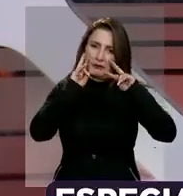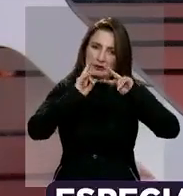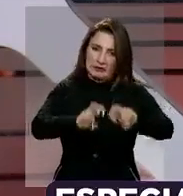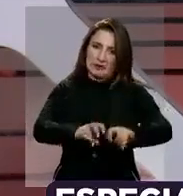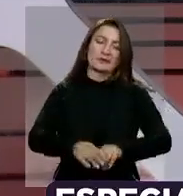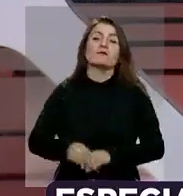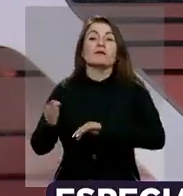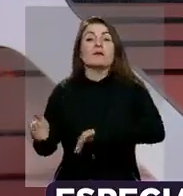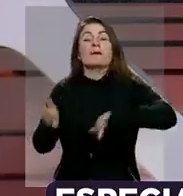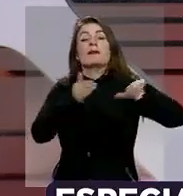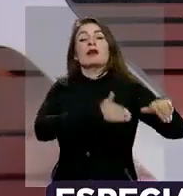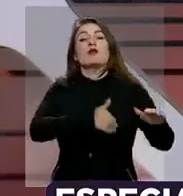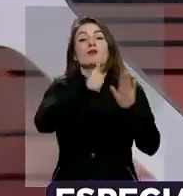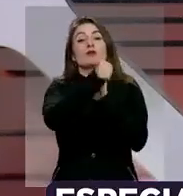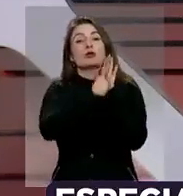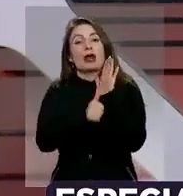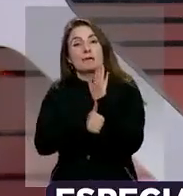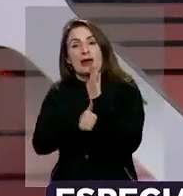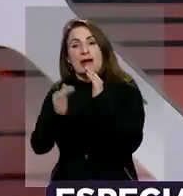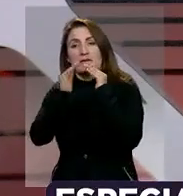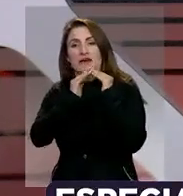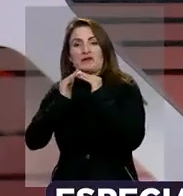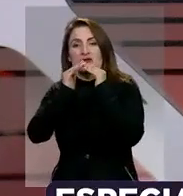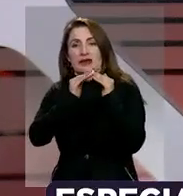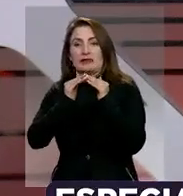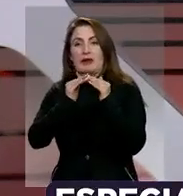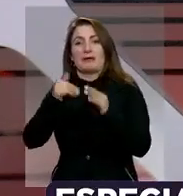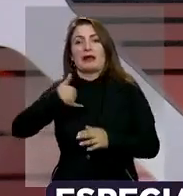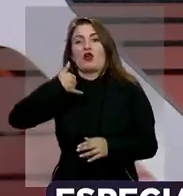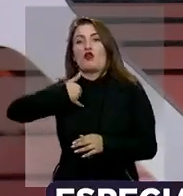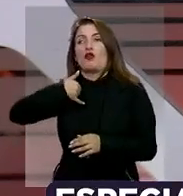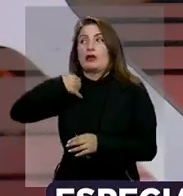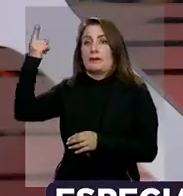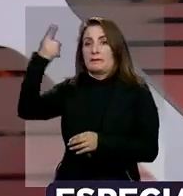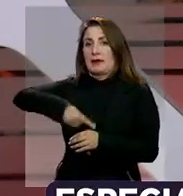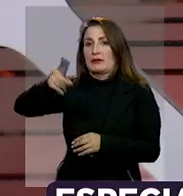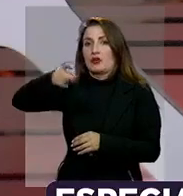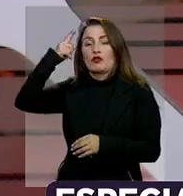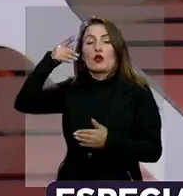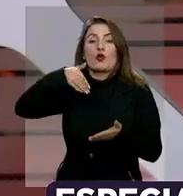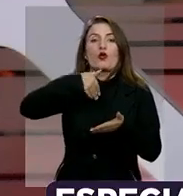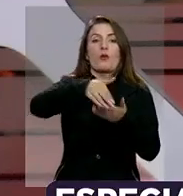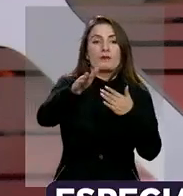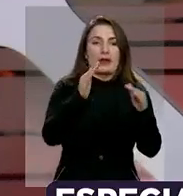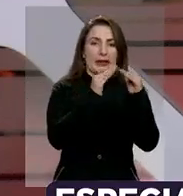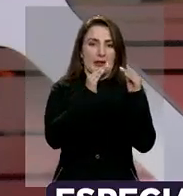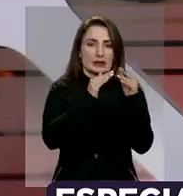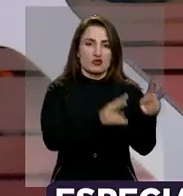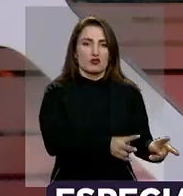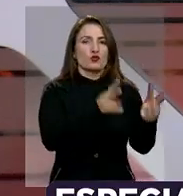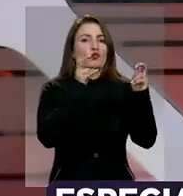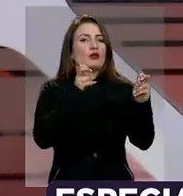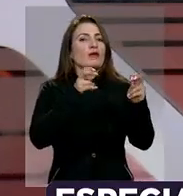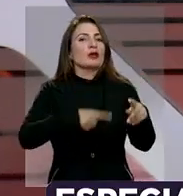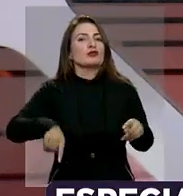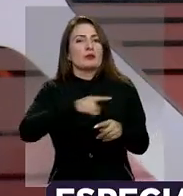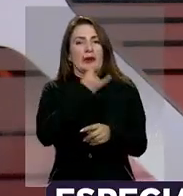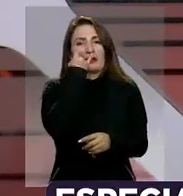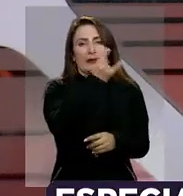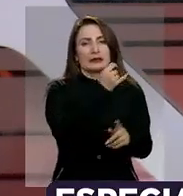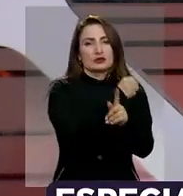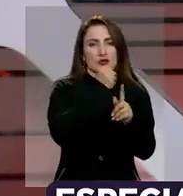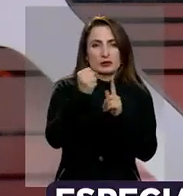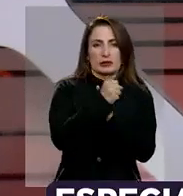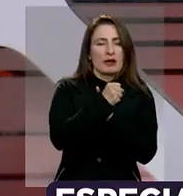El programa de vivienda para jóvenes lanzado por el Gobierno Nacional aplica para la compra de vivienda nueva en el segmento de interés social.